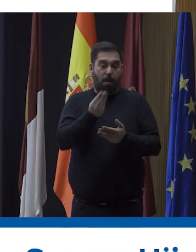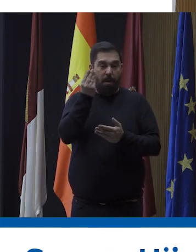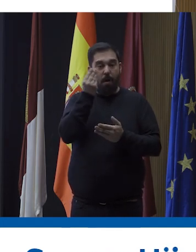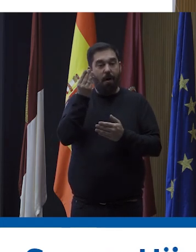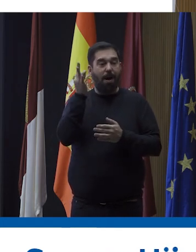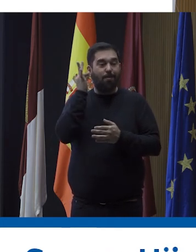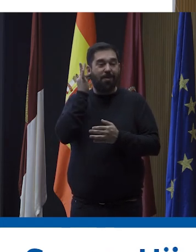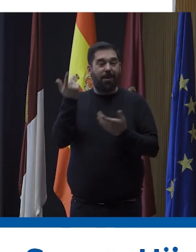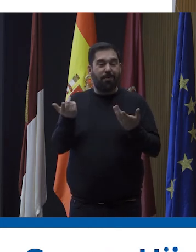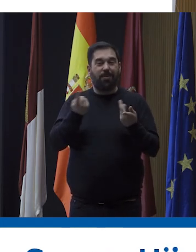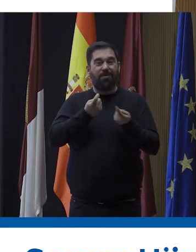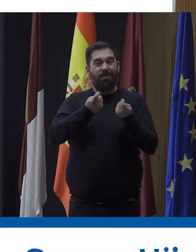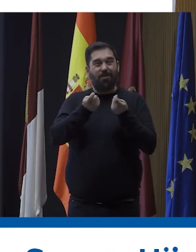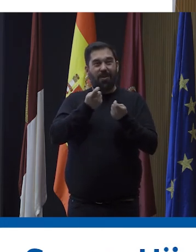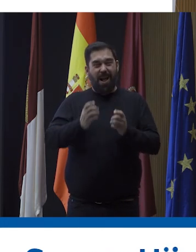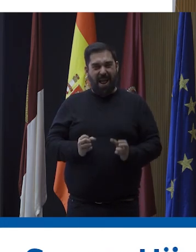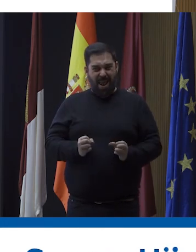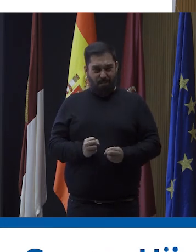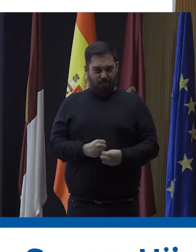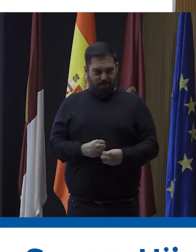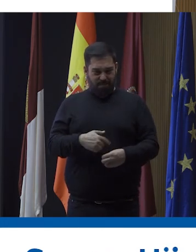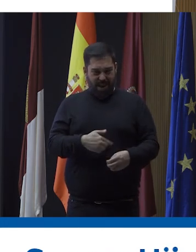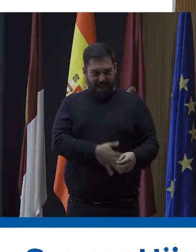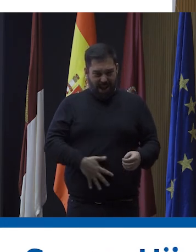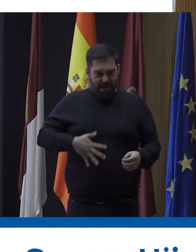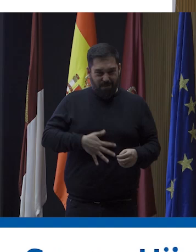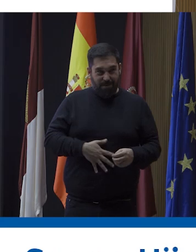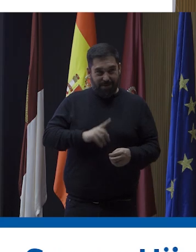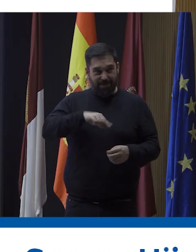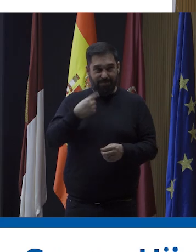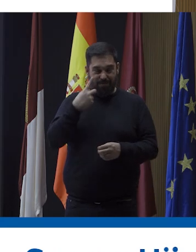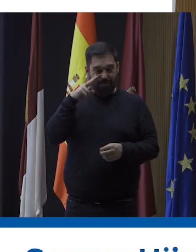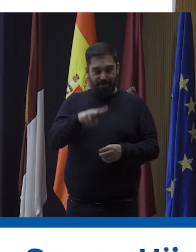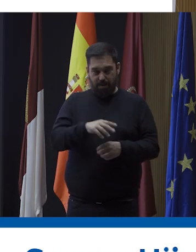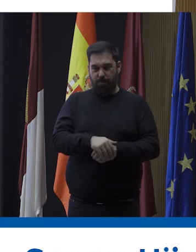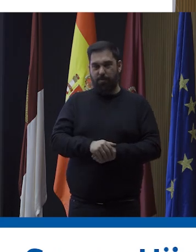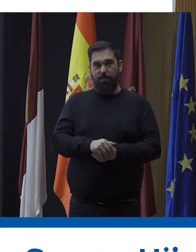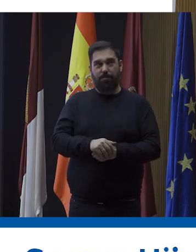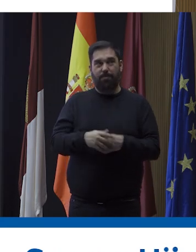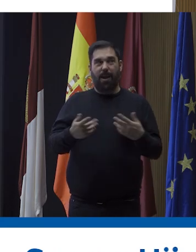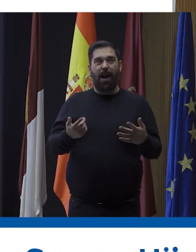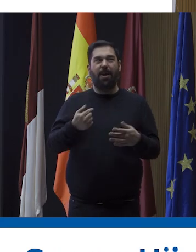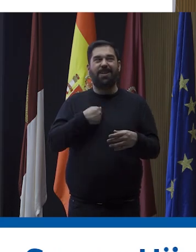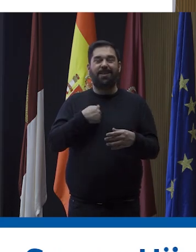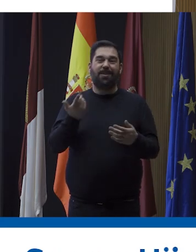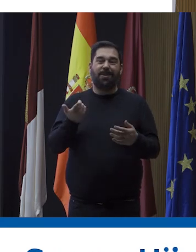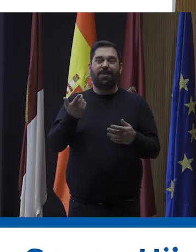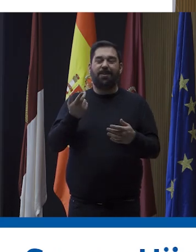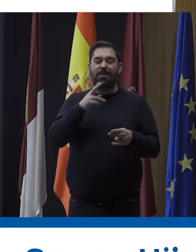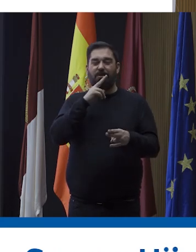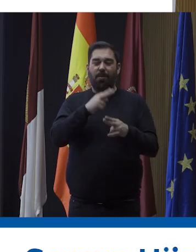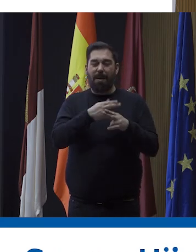sea controlar esa presión intraabdominal que veremos, ¿vale? Y no podía dejar de